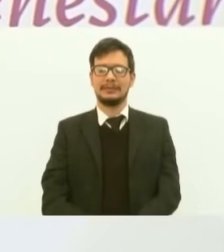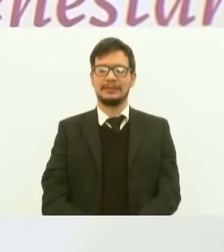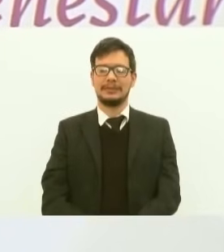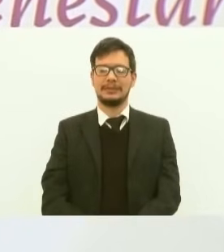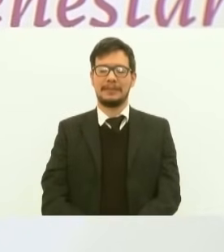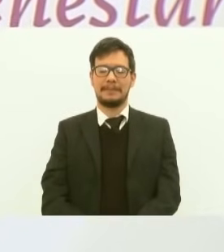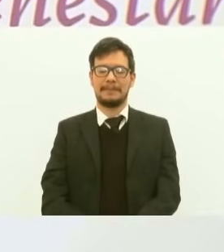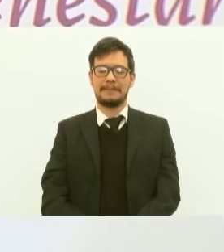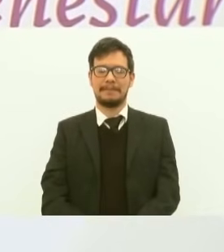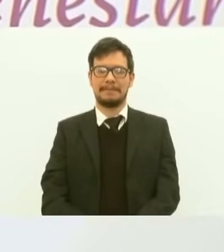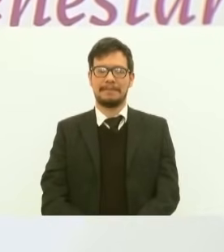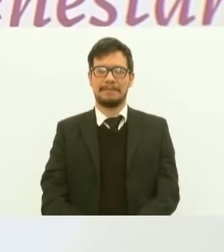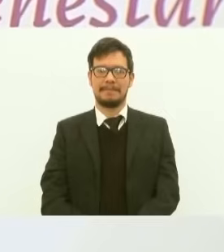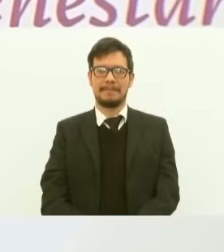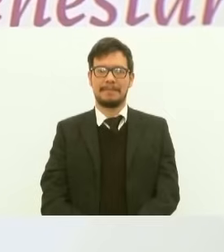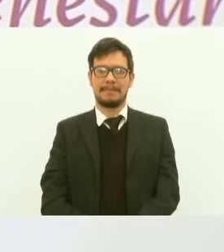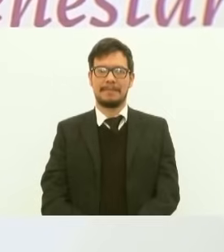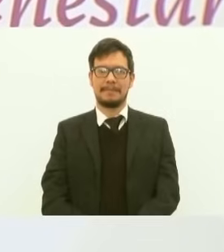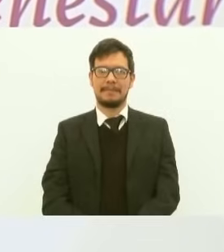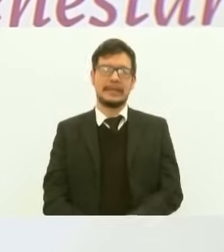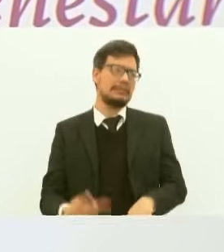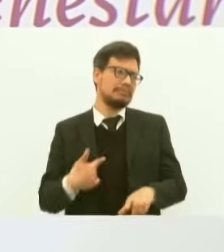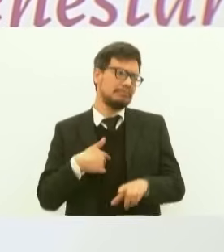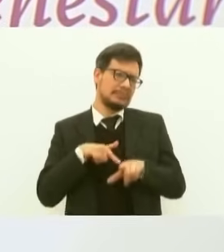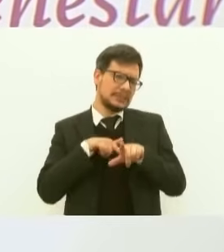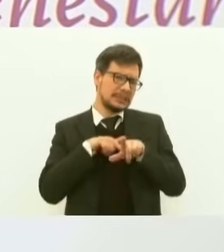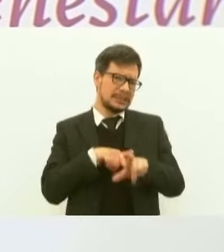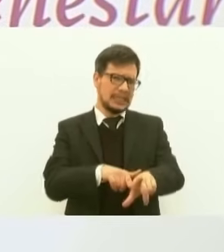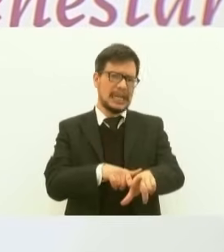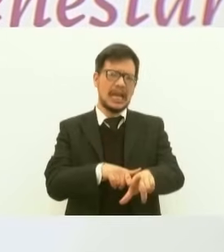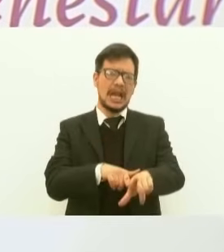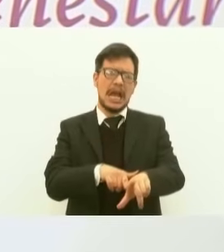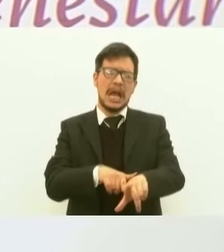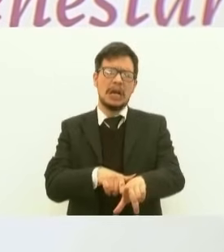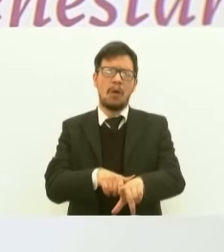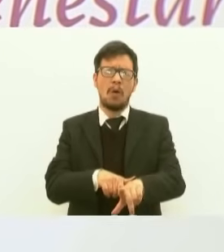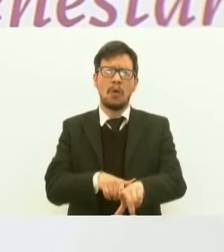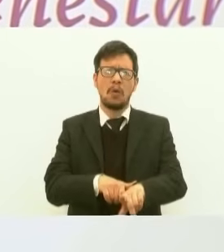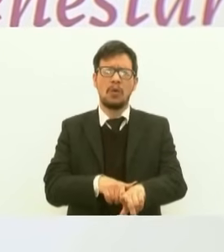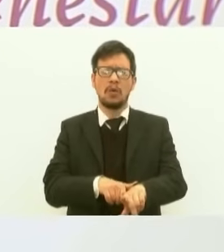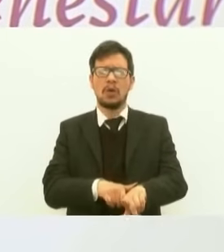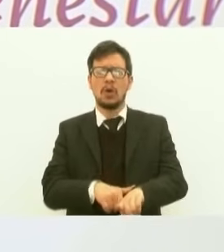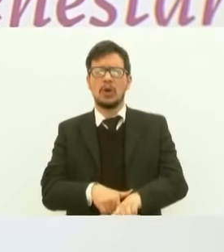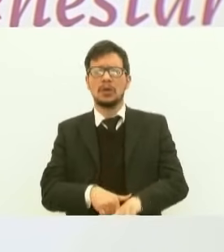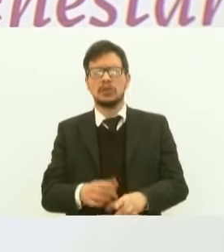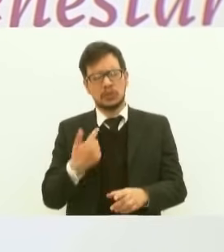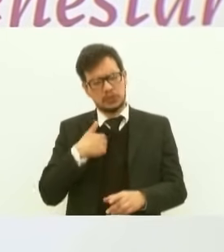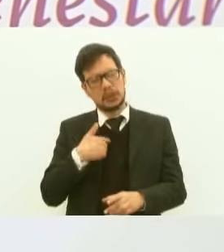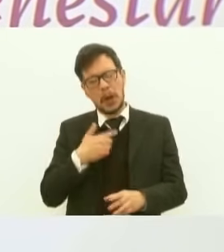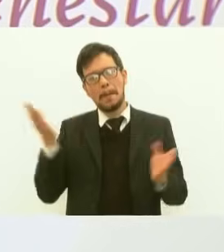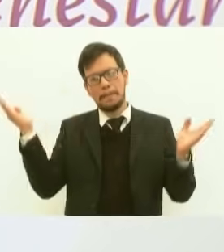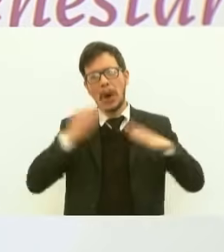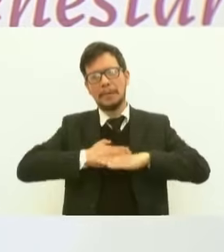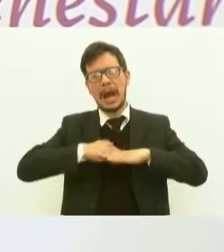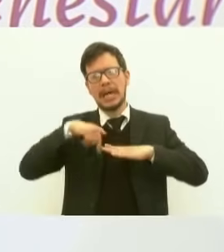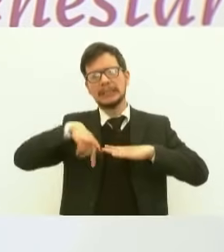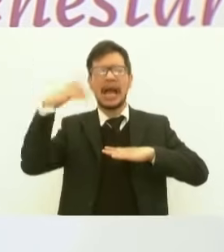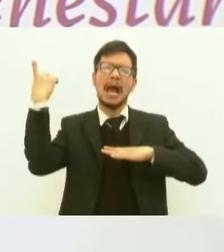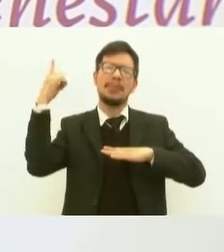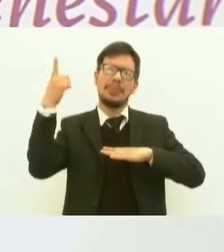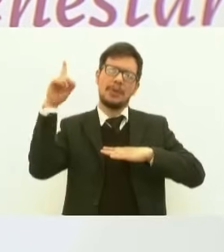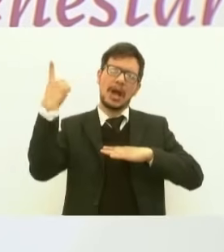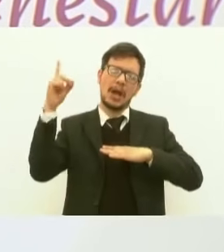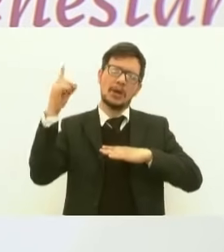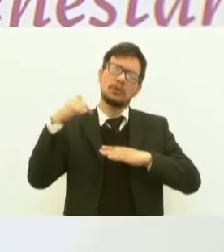Decirles que vamos a continuar. Voy a regresar a Durango. Bueno, tengo ya este compromiso.